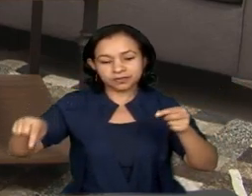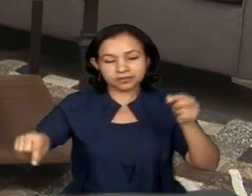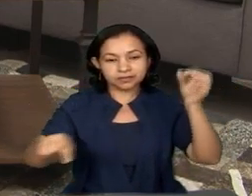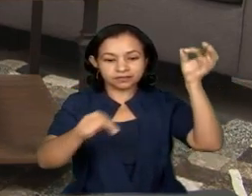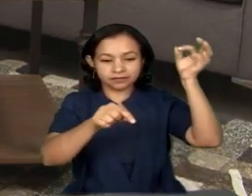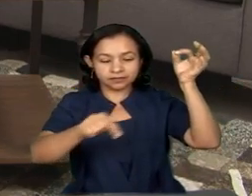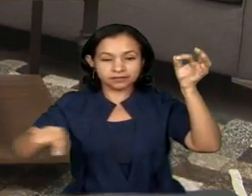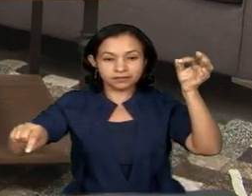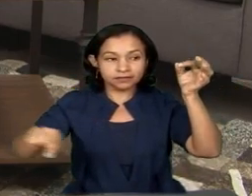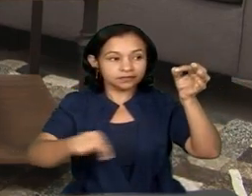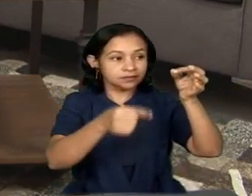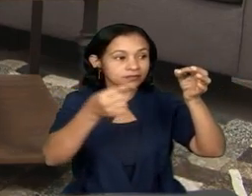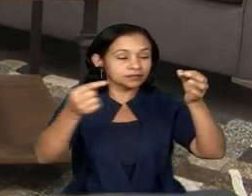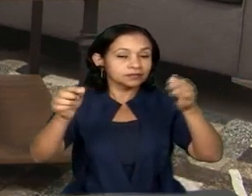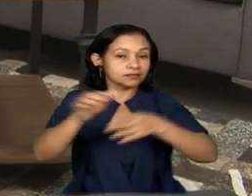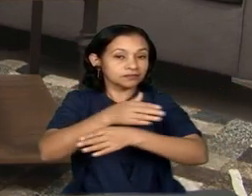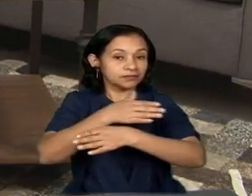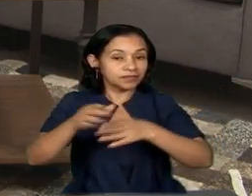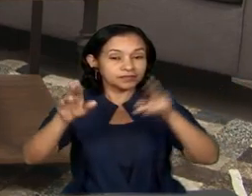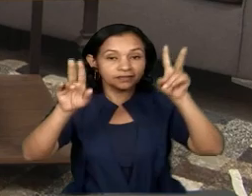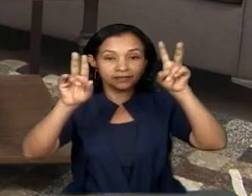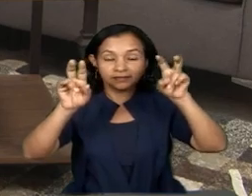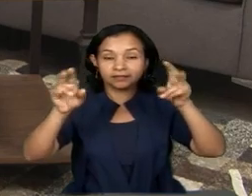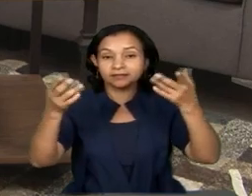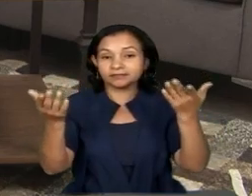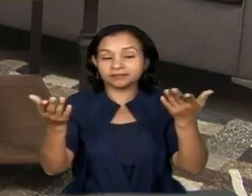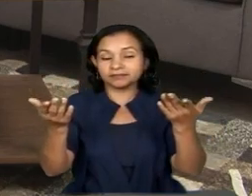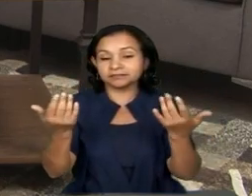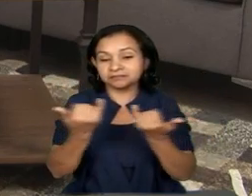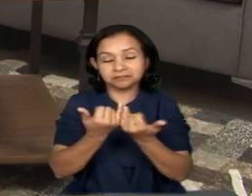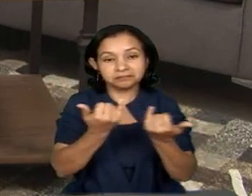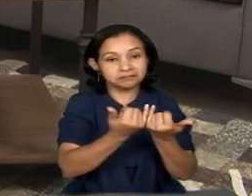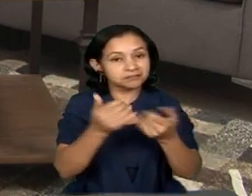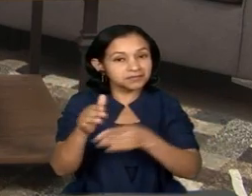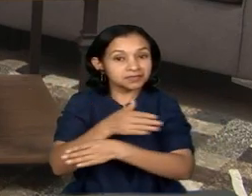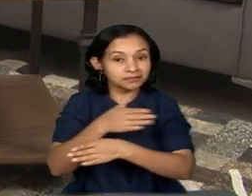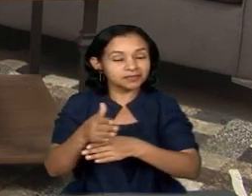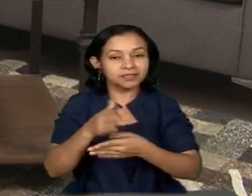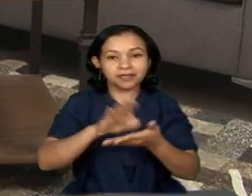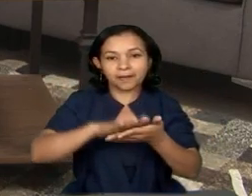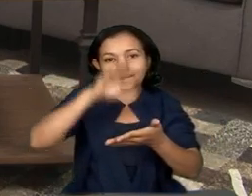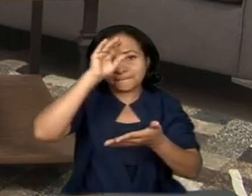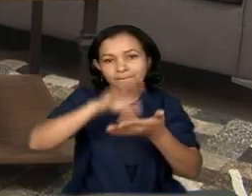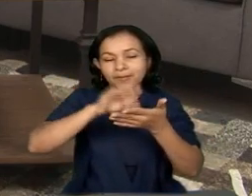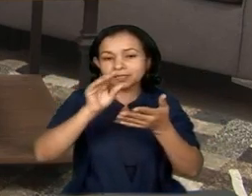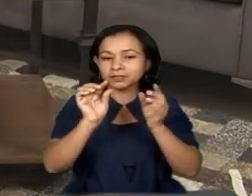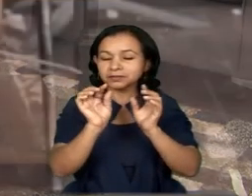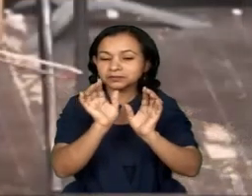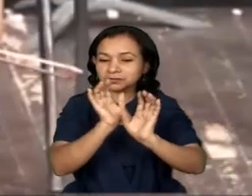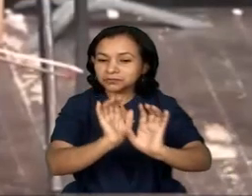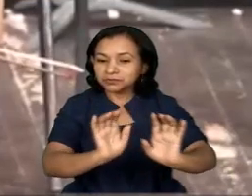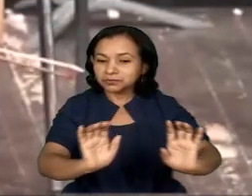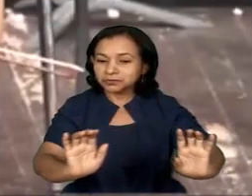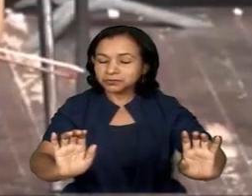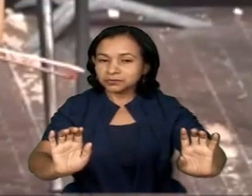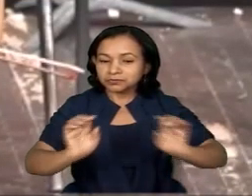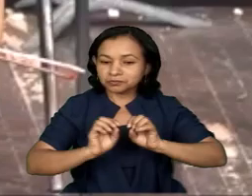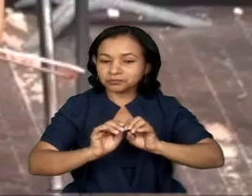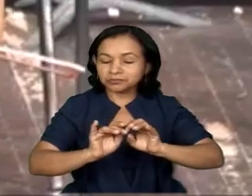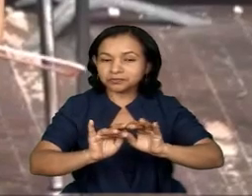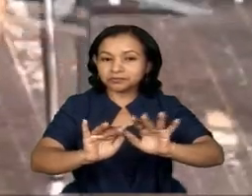entre otros, bajo, contrabajo, percusión, y eso está generando también un semillero, un esfuerzo en el cual en los